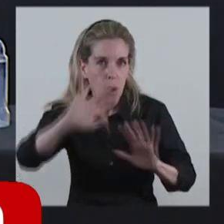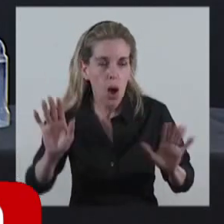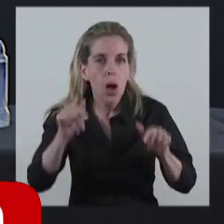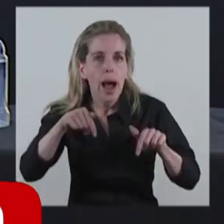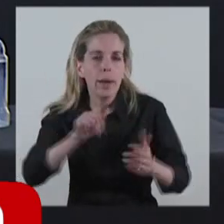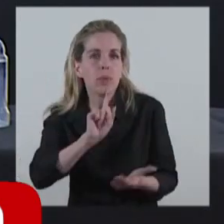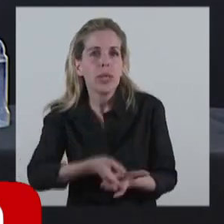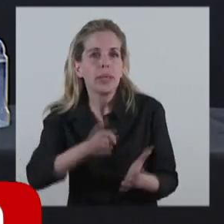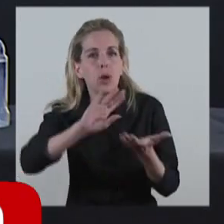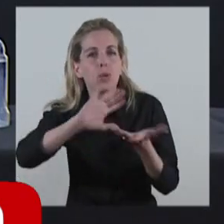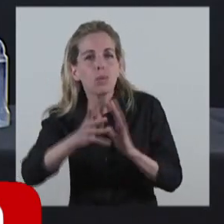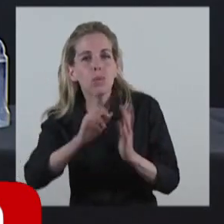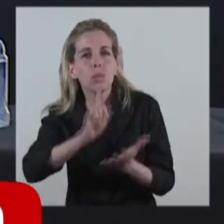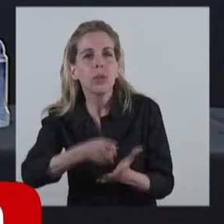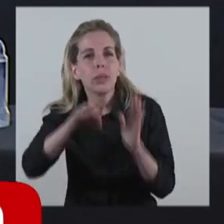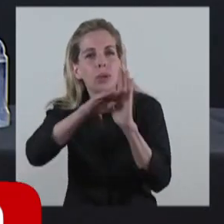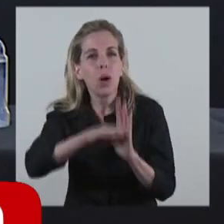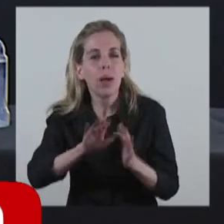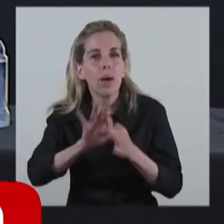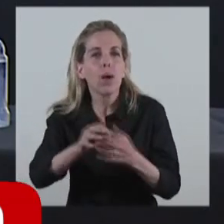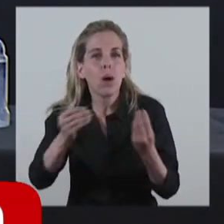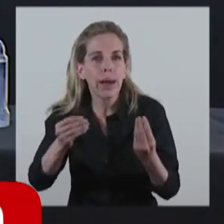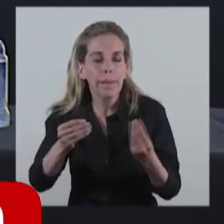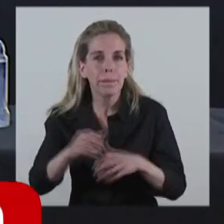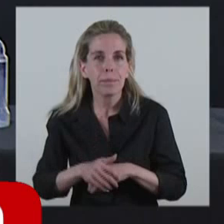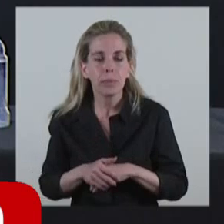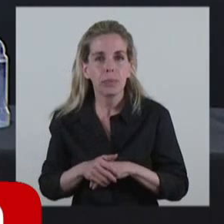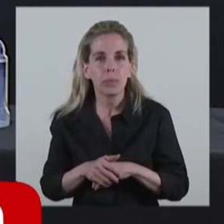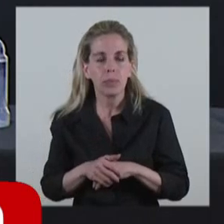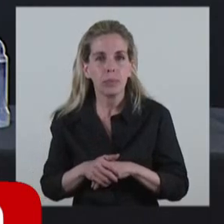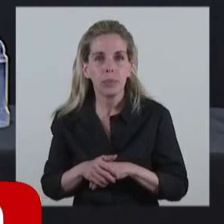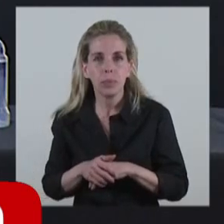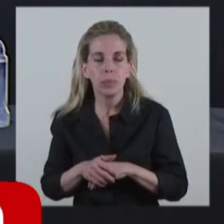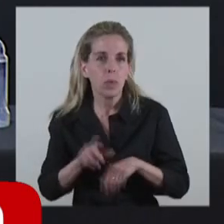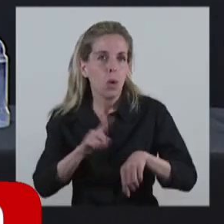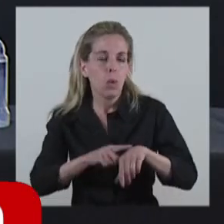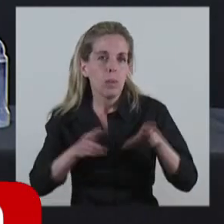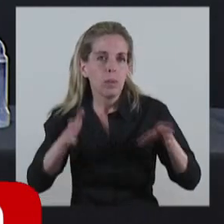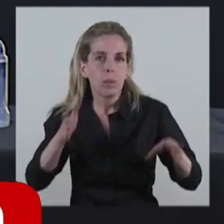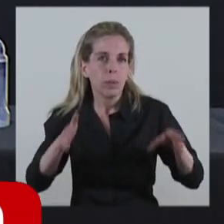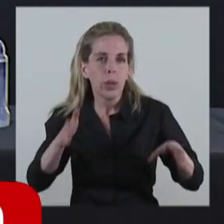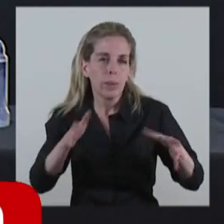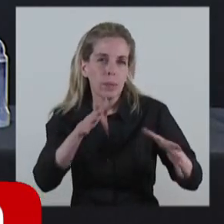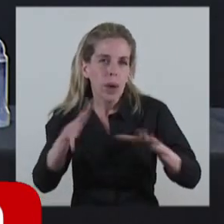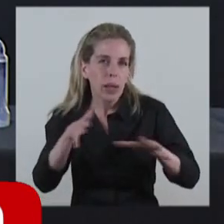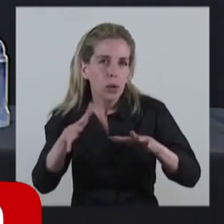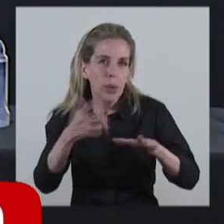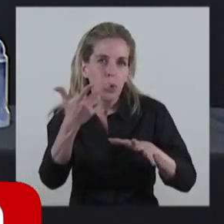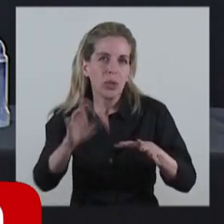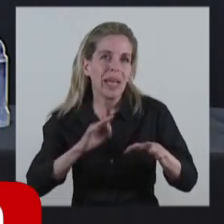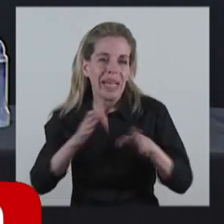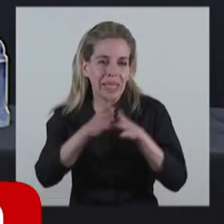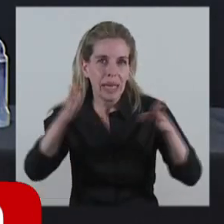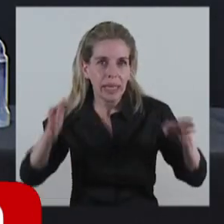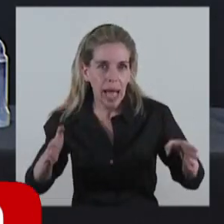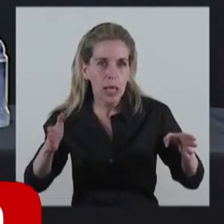medidas que tienen que ver con que durante un periodo de aproximadamente 3 años